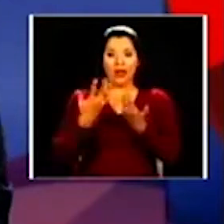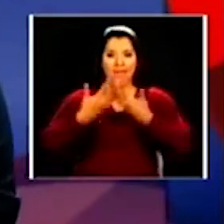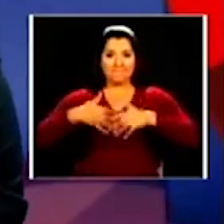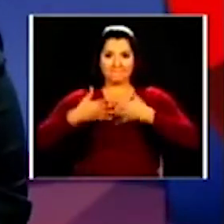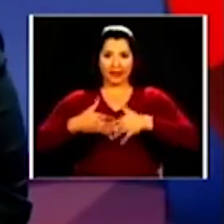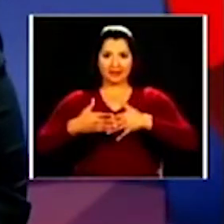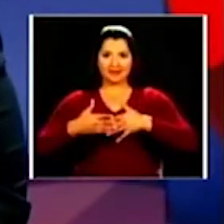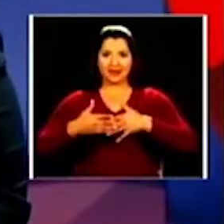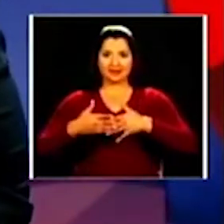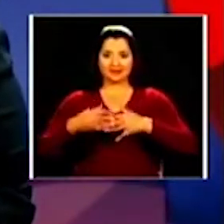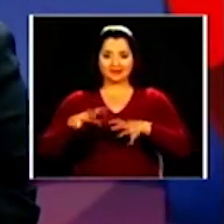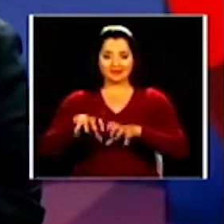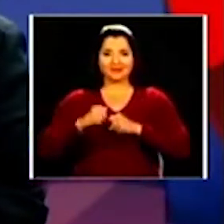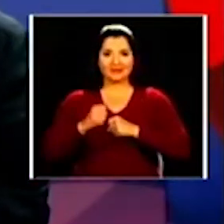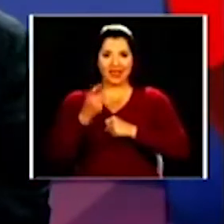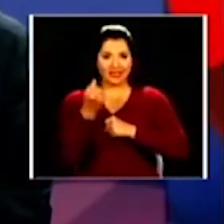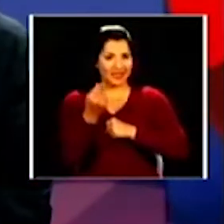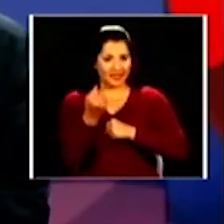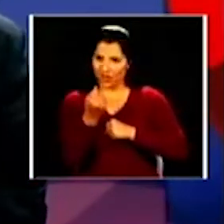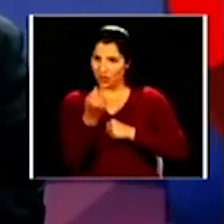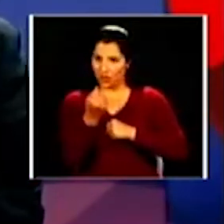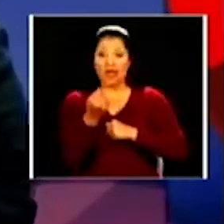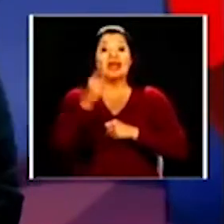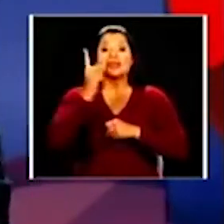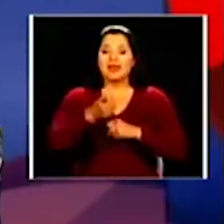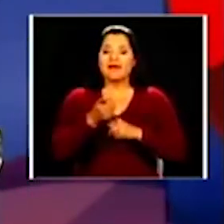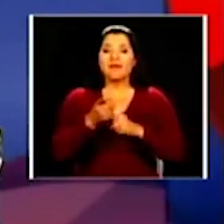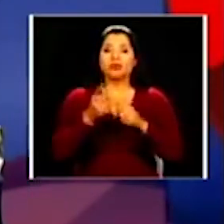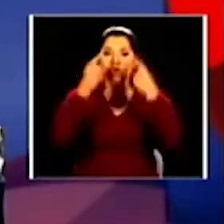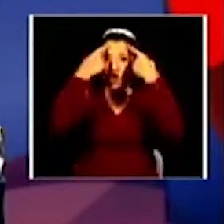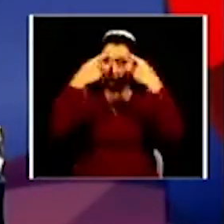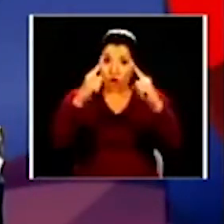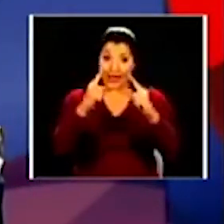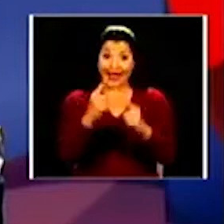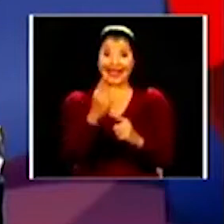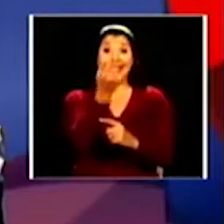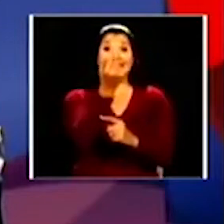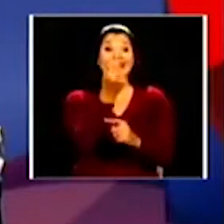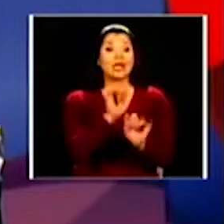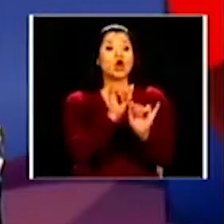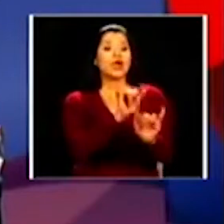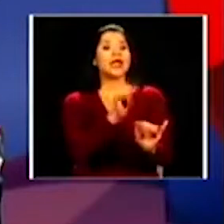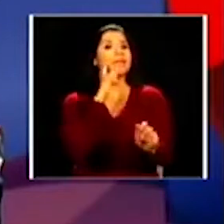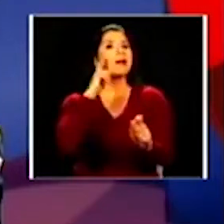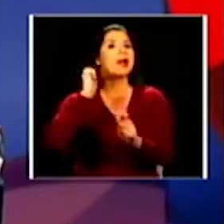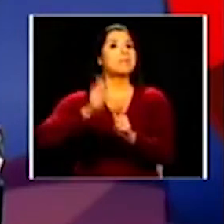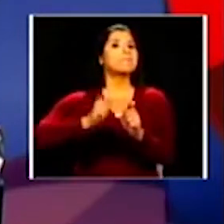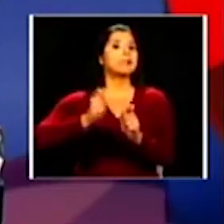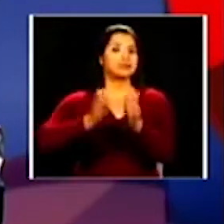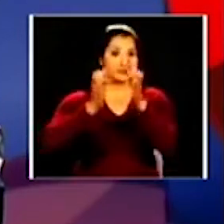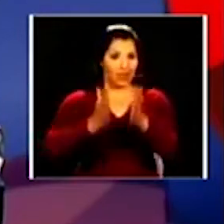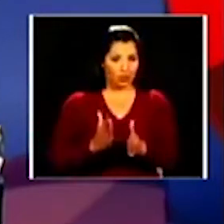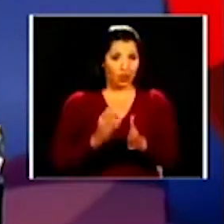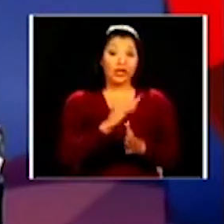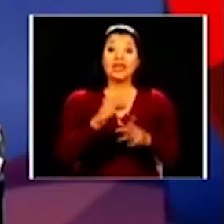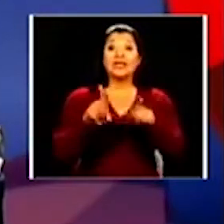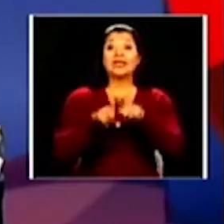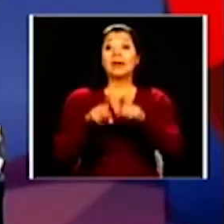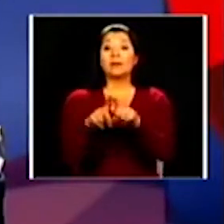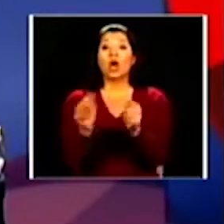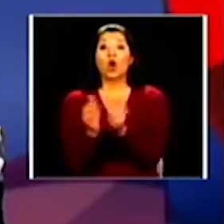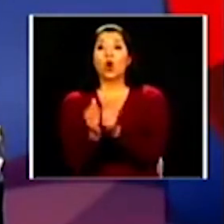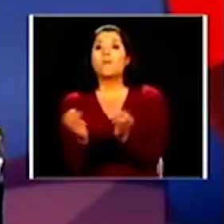Tenemos que hacer que llegue más de ese dinero a nuestros pescadores con también productos de mayor valor agregado.